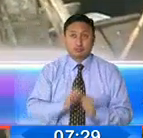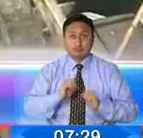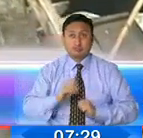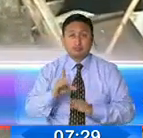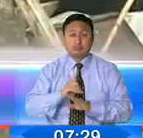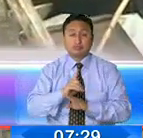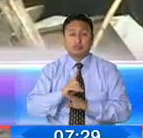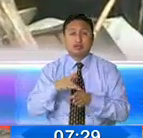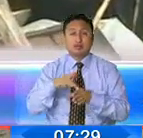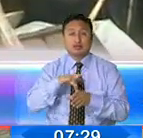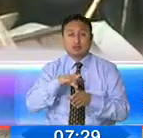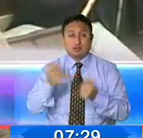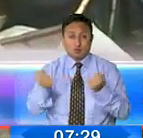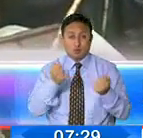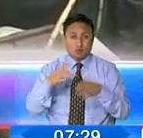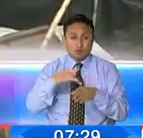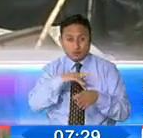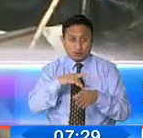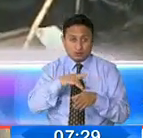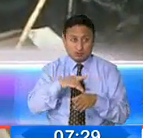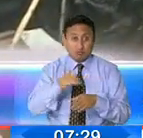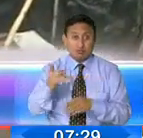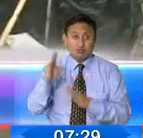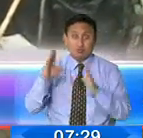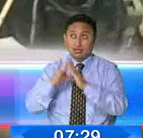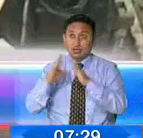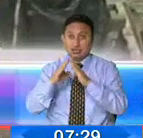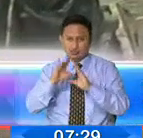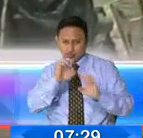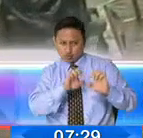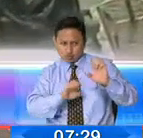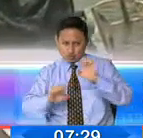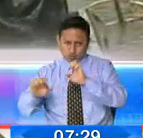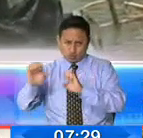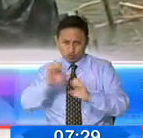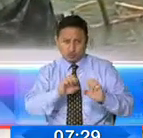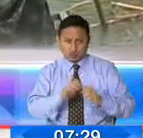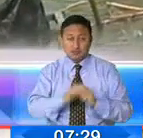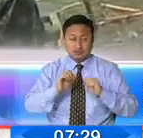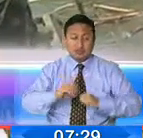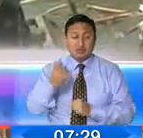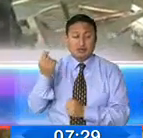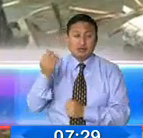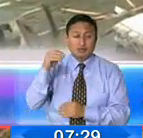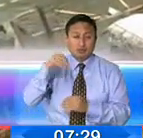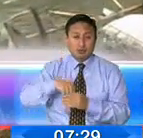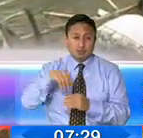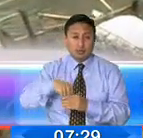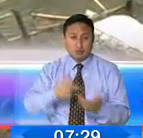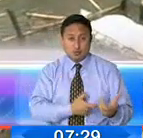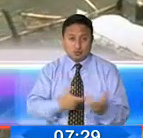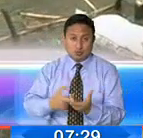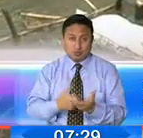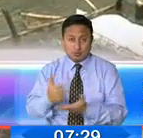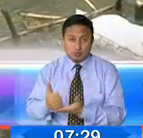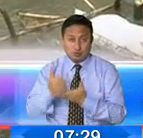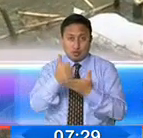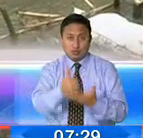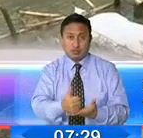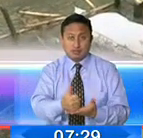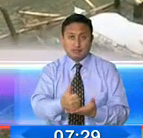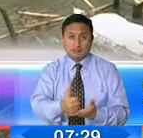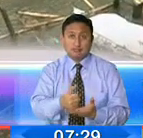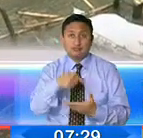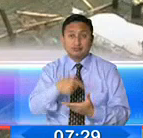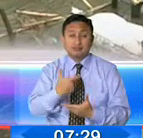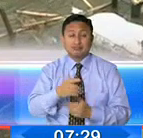Riesgos, hacer una evaluación estructural de estas viviendas, y tenemos para esto el fondo de riesgos, y con el cuerpo de bomberos ayudar ya